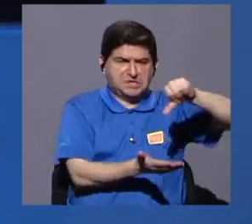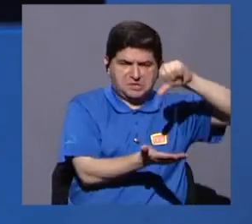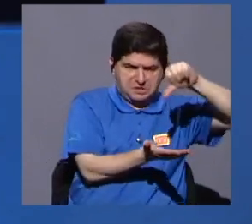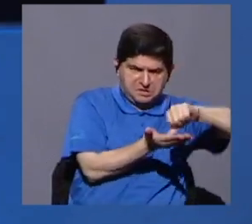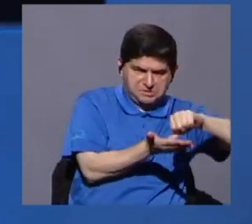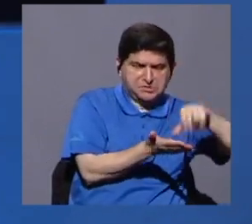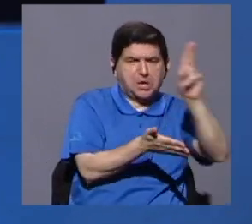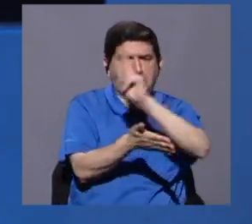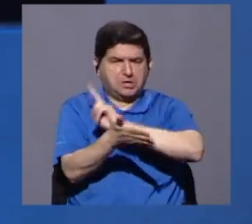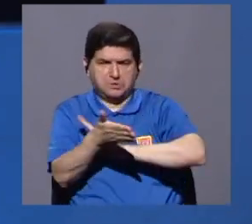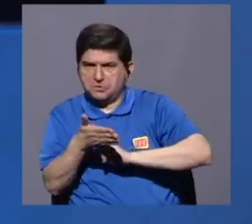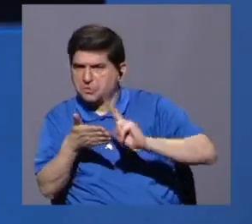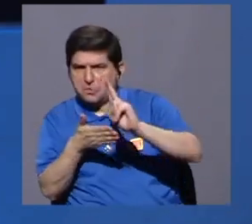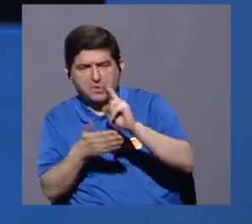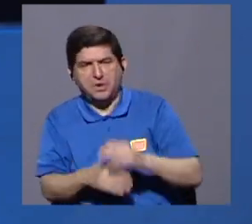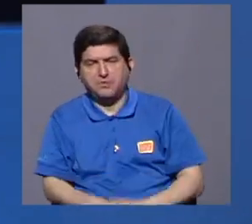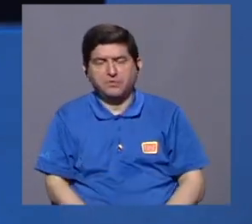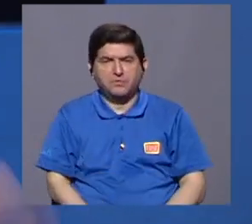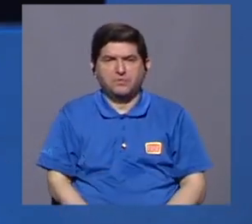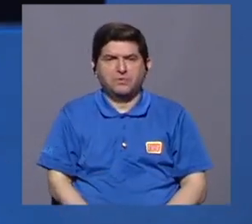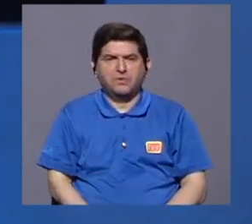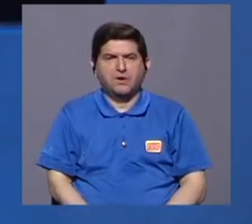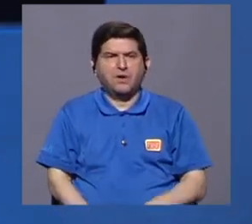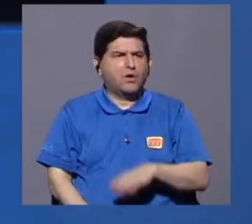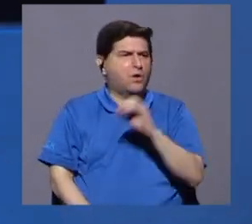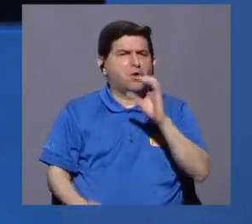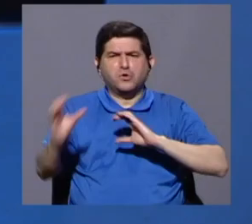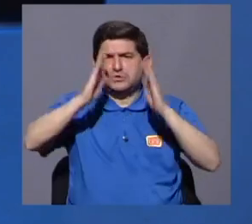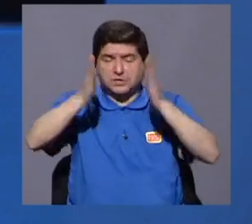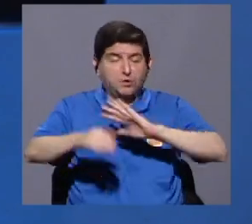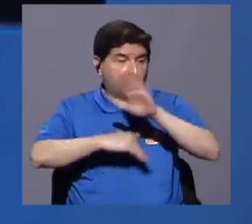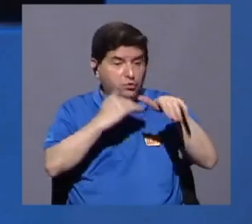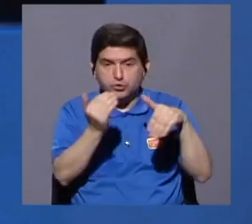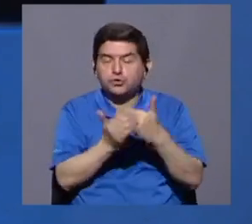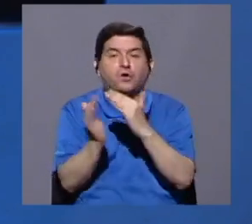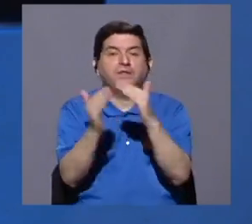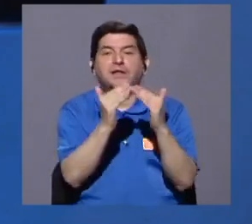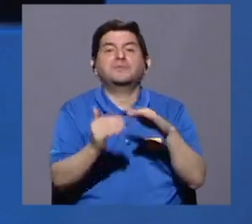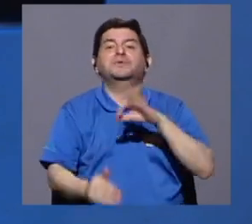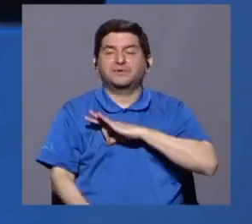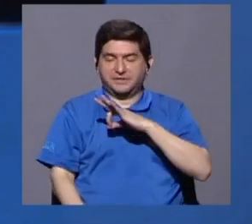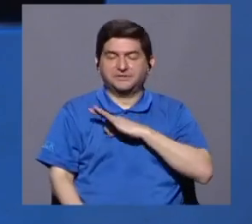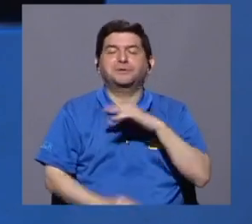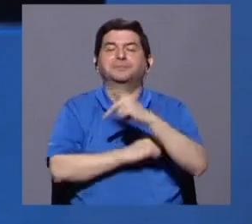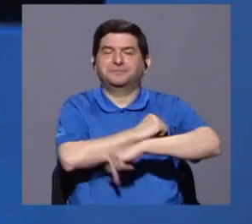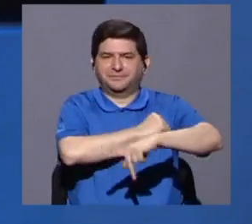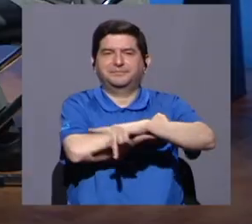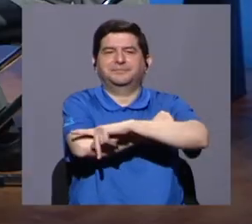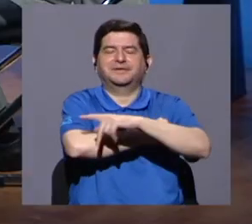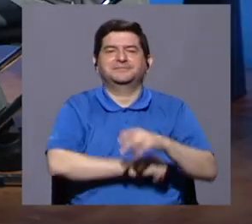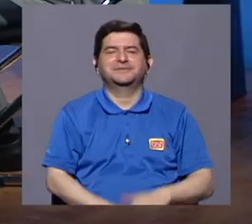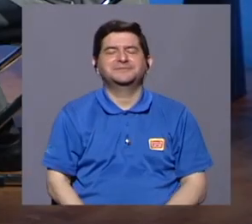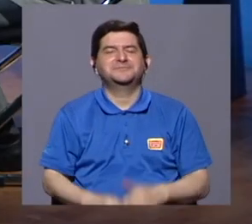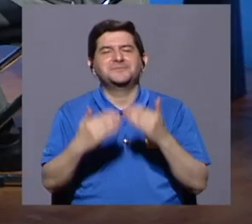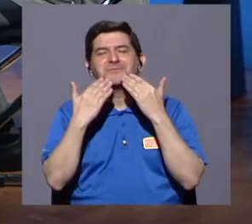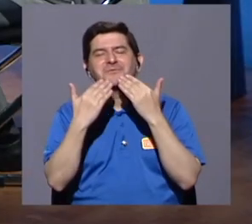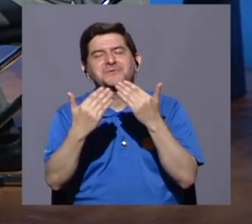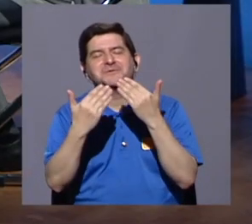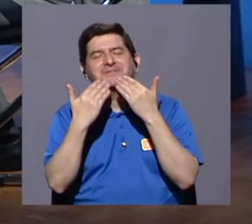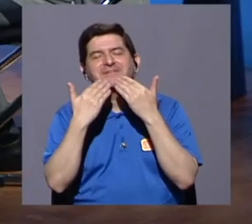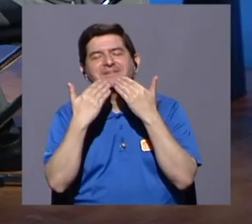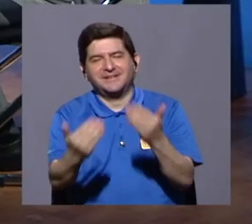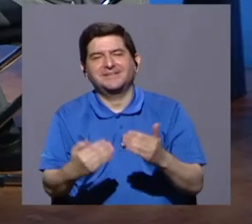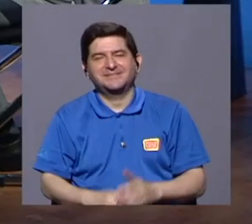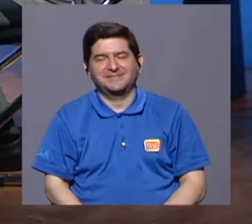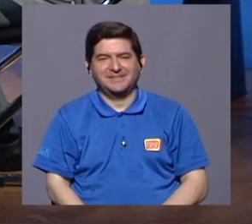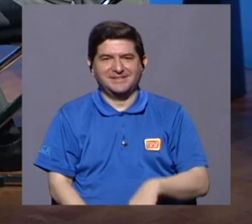para la universidad ni siquiera para los científicos es para toda la población del país muchísimas gracias carolina